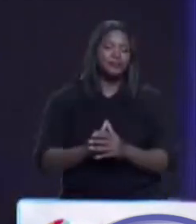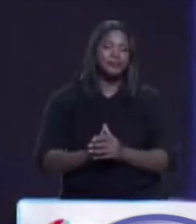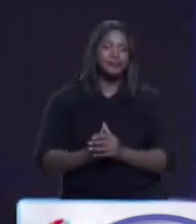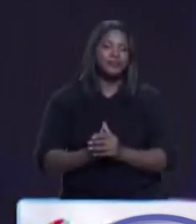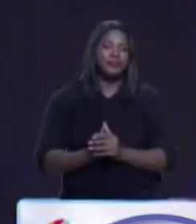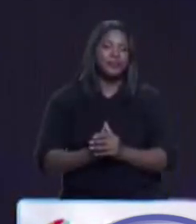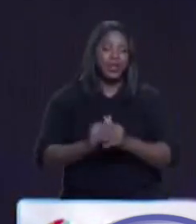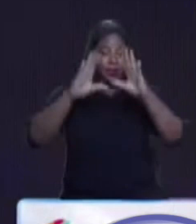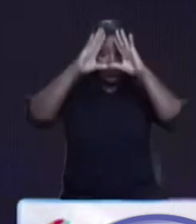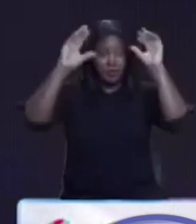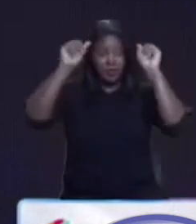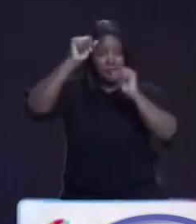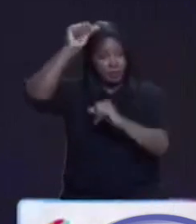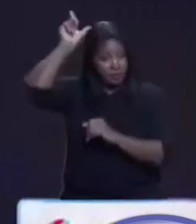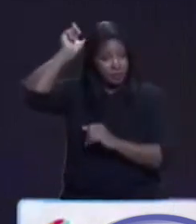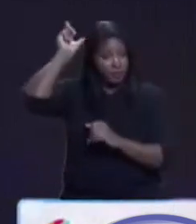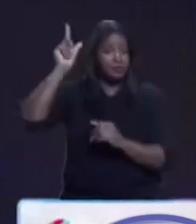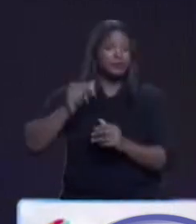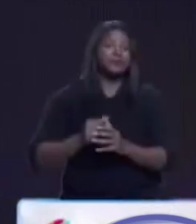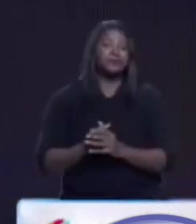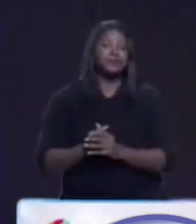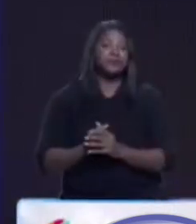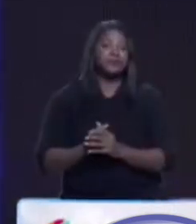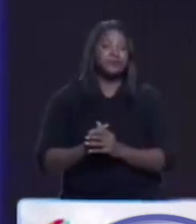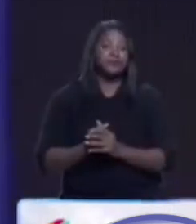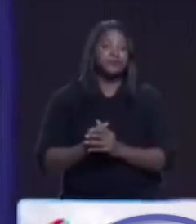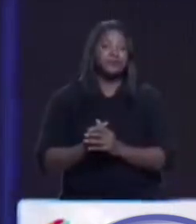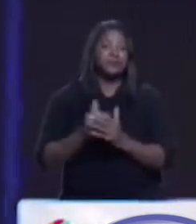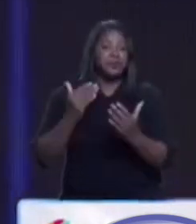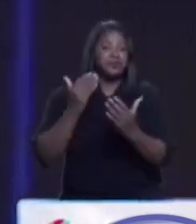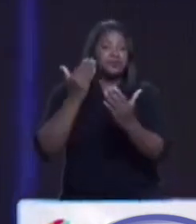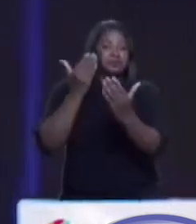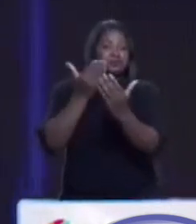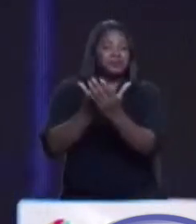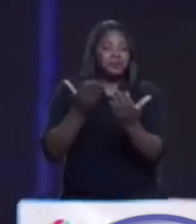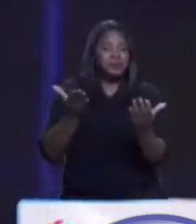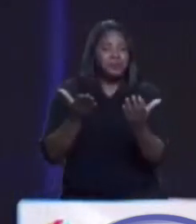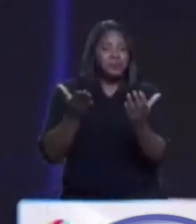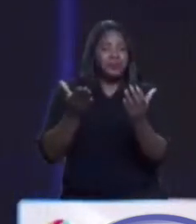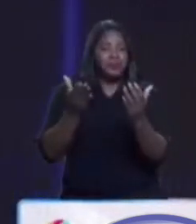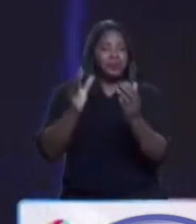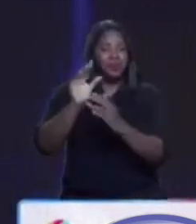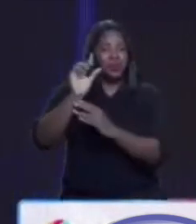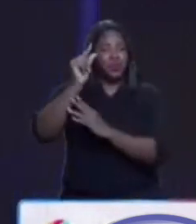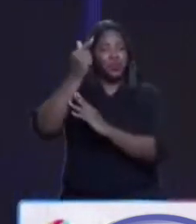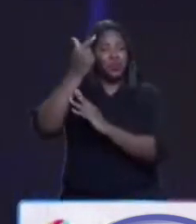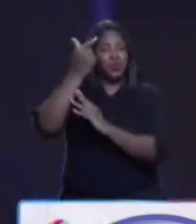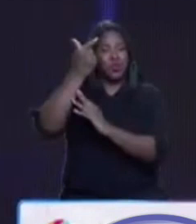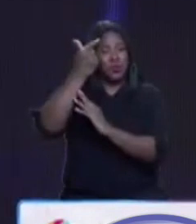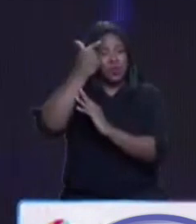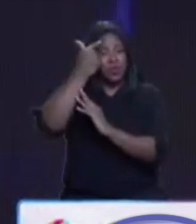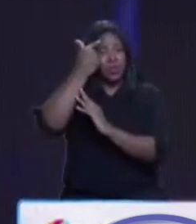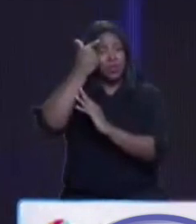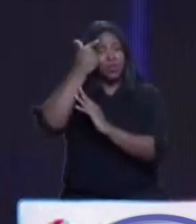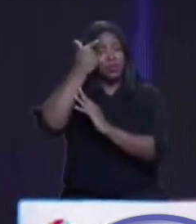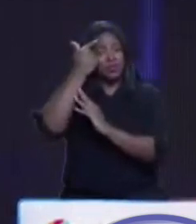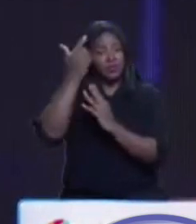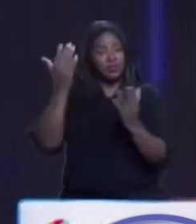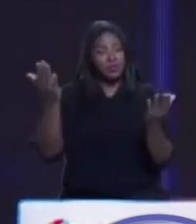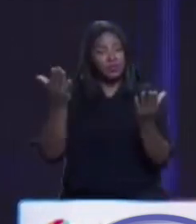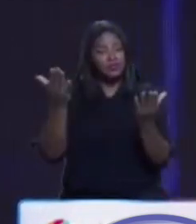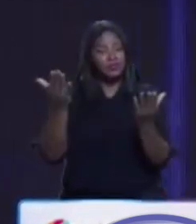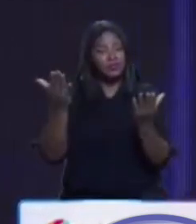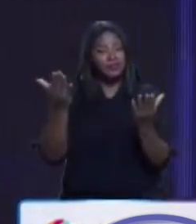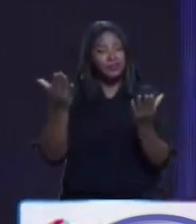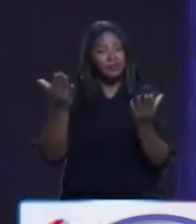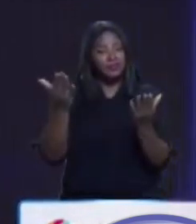El presidente Luis Abinader ha propiciado un gobierno que se ha caracterizado